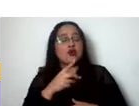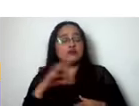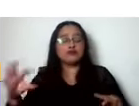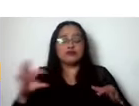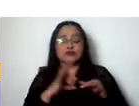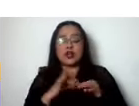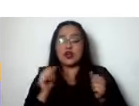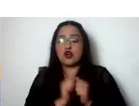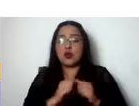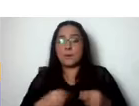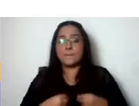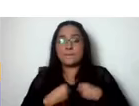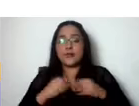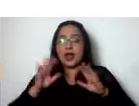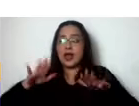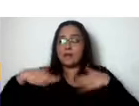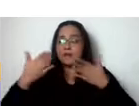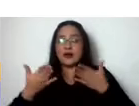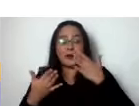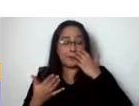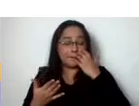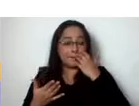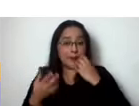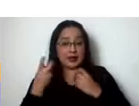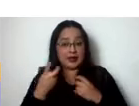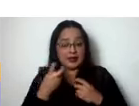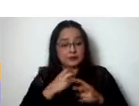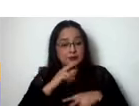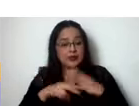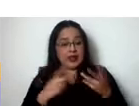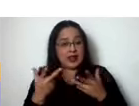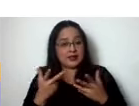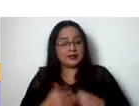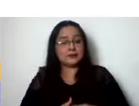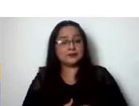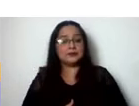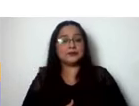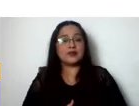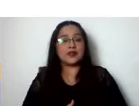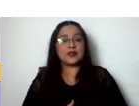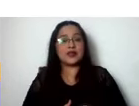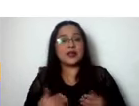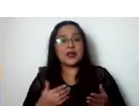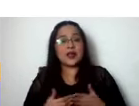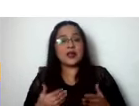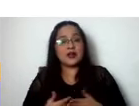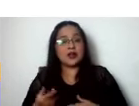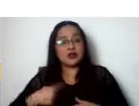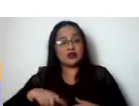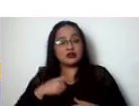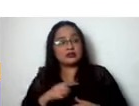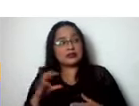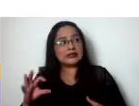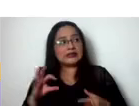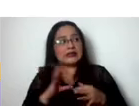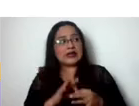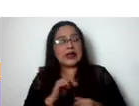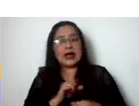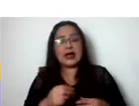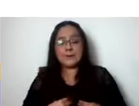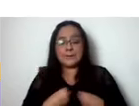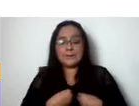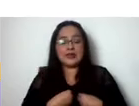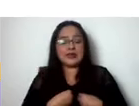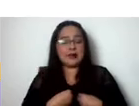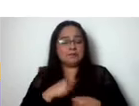todo se ha construido a partir de eso. Entonces, voltear a ver desde eso construido a la vida privada y